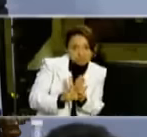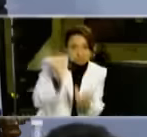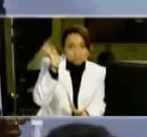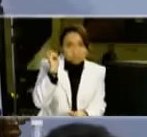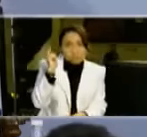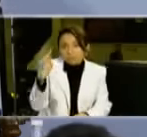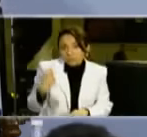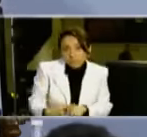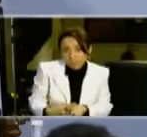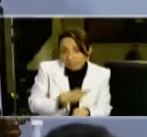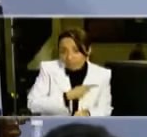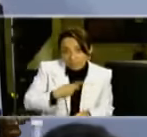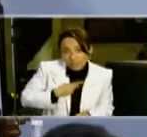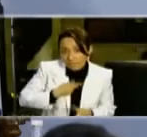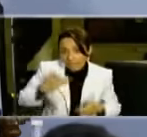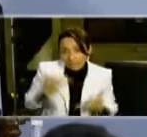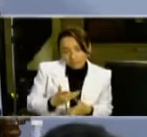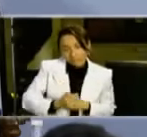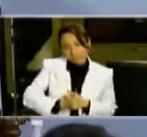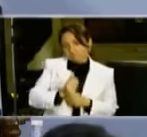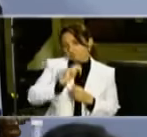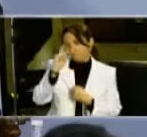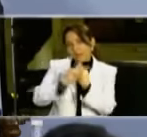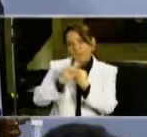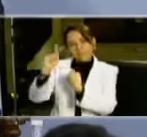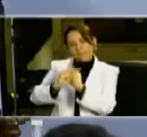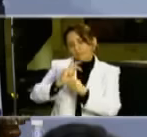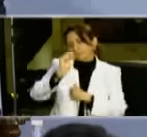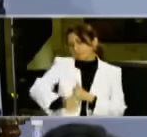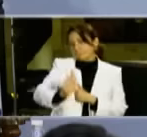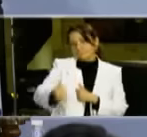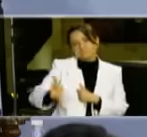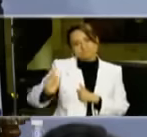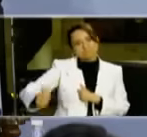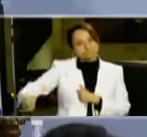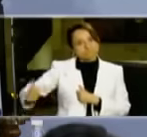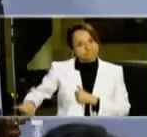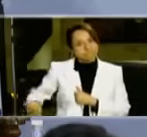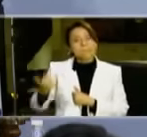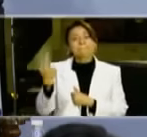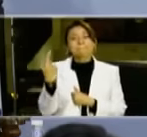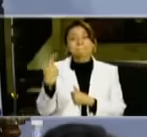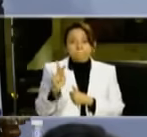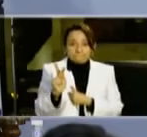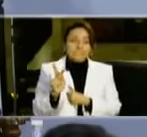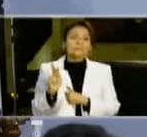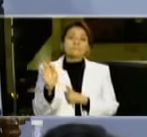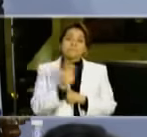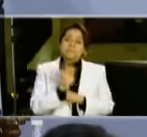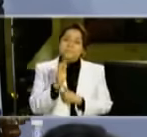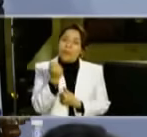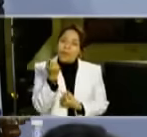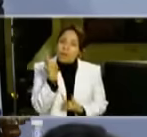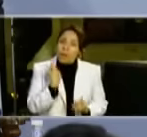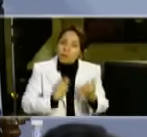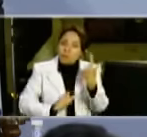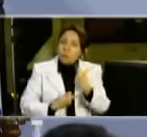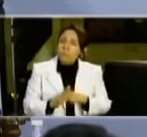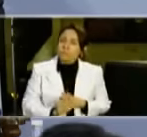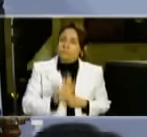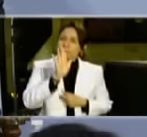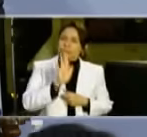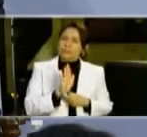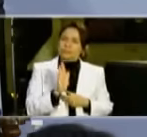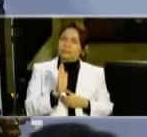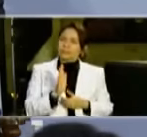tomadas por cada país. Pero tiene un grado de supranacionalidad interesante que hace que algunos incluso opinen que debería fortalecerse